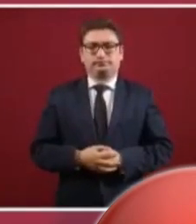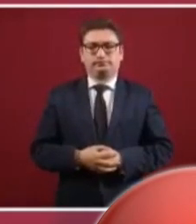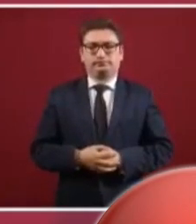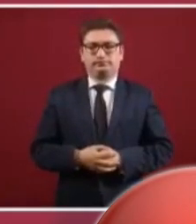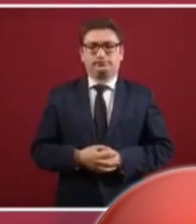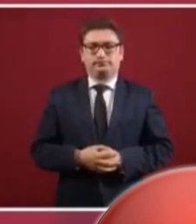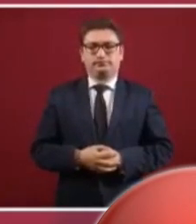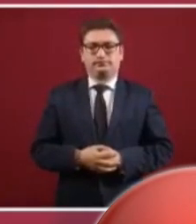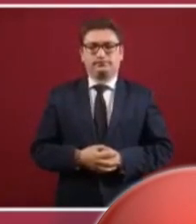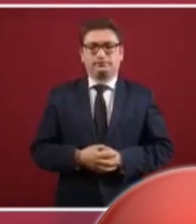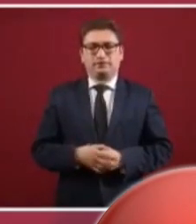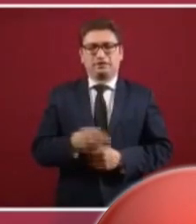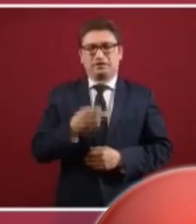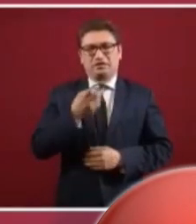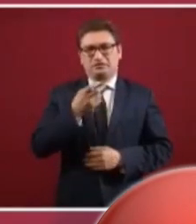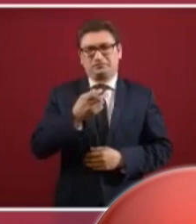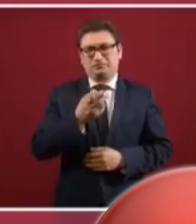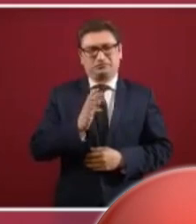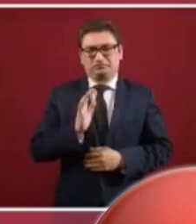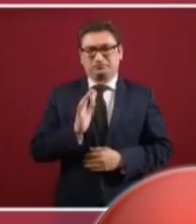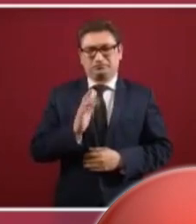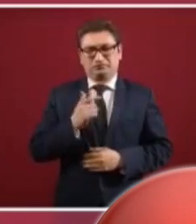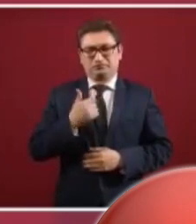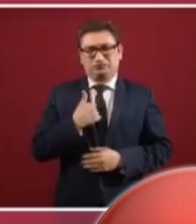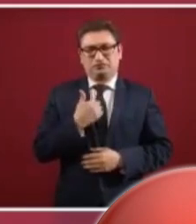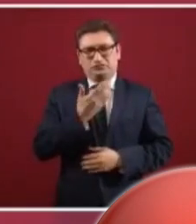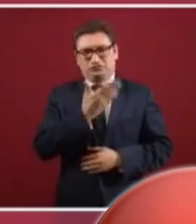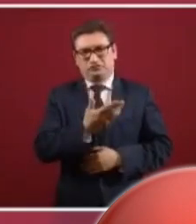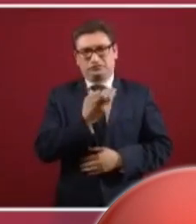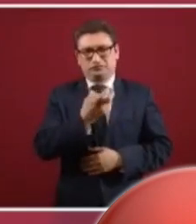Nada más eso. Pido